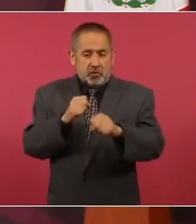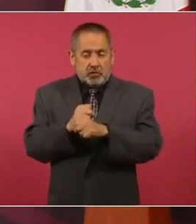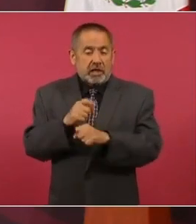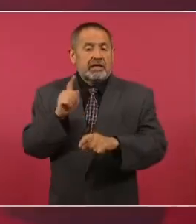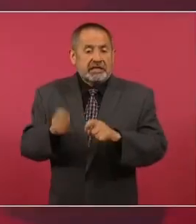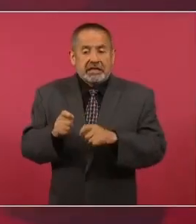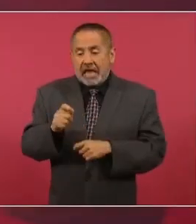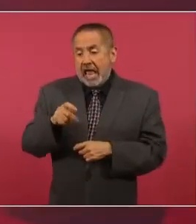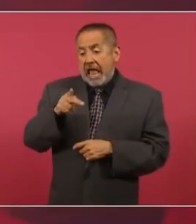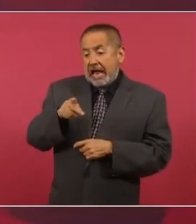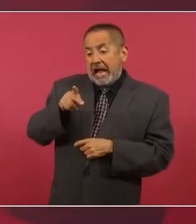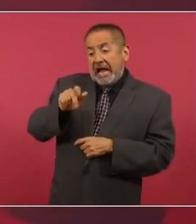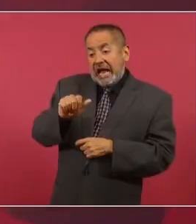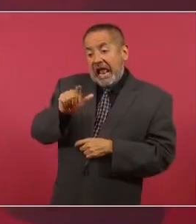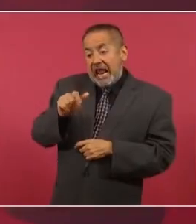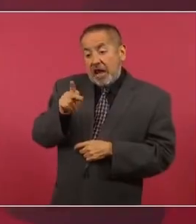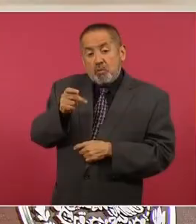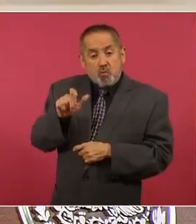Calakmul